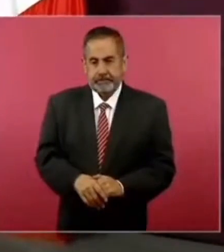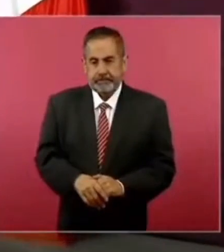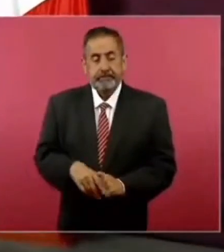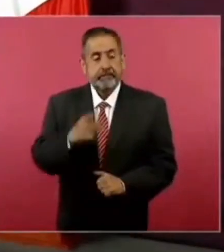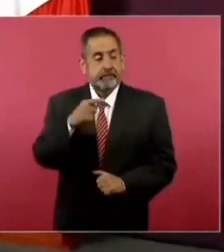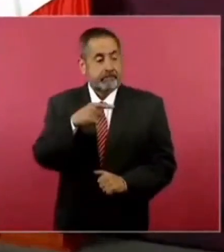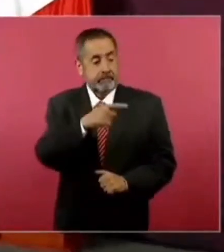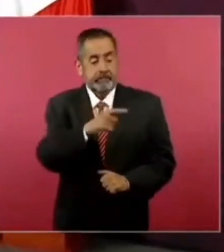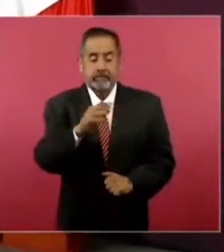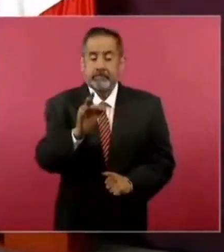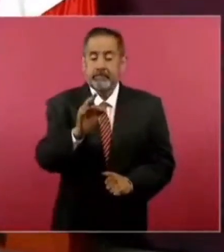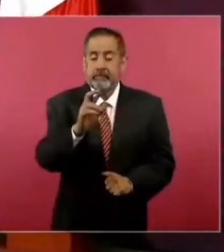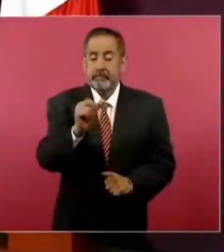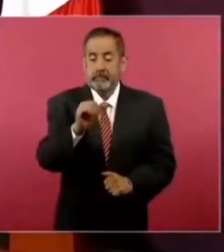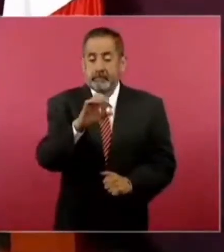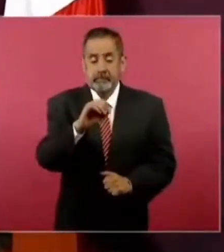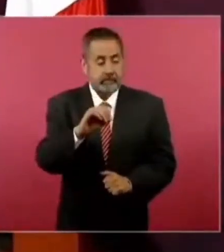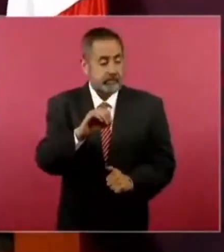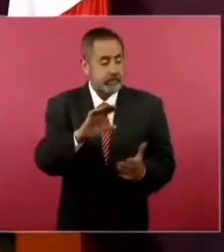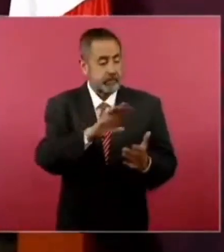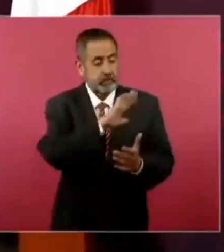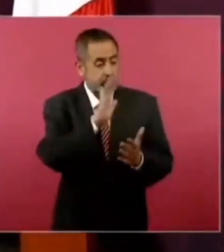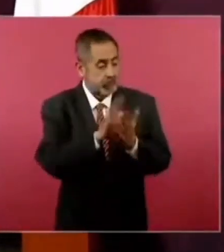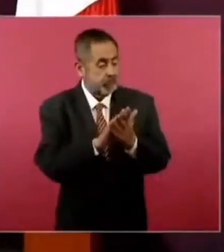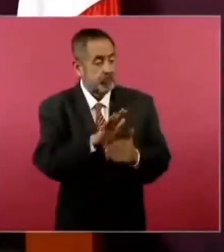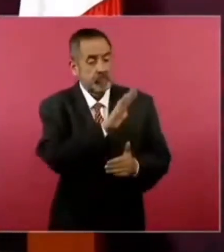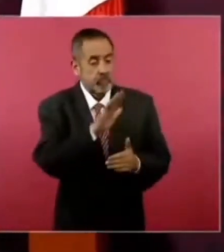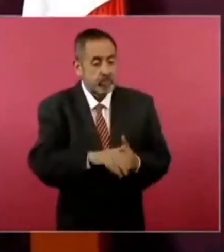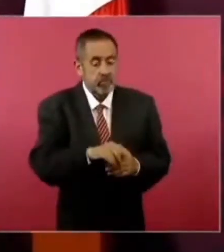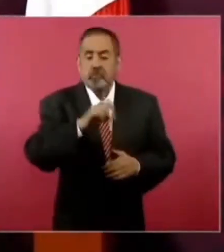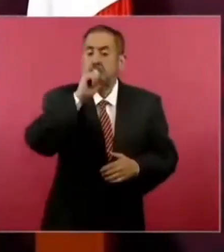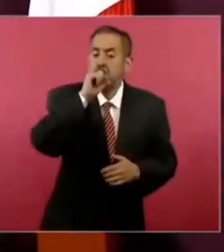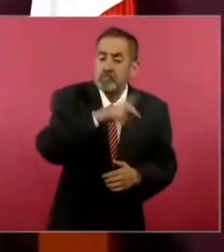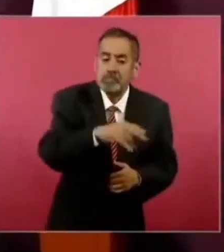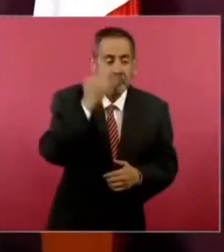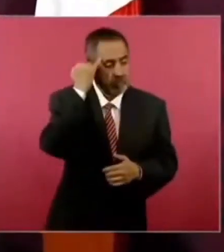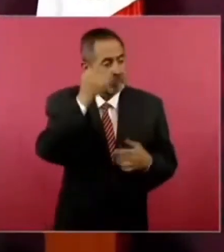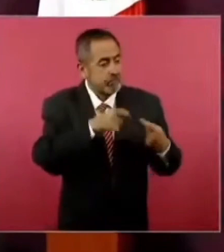falleció Franco y continuó el franquismo.